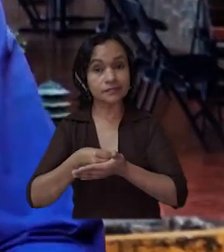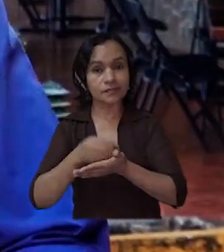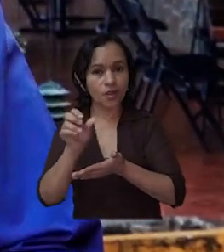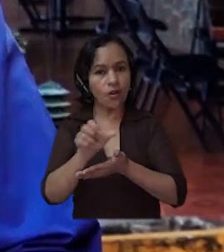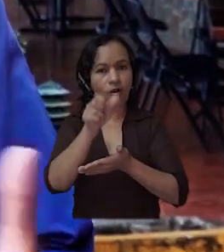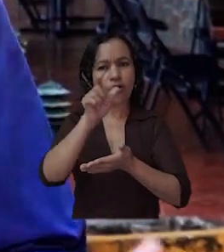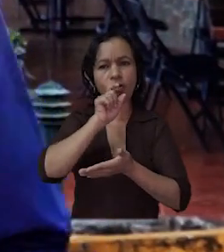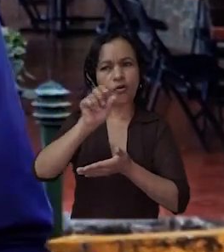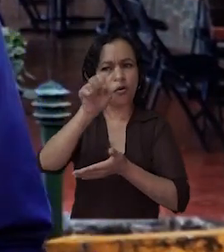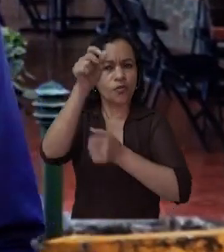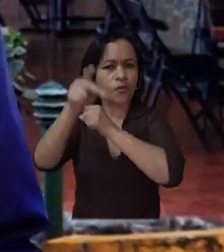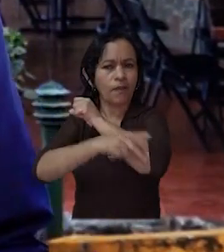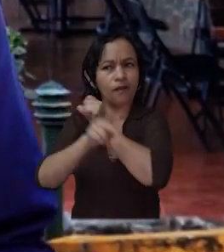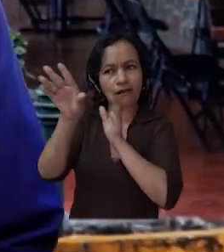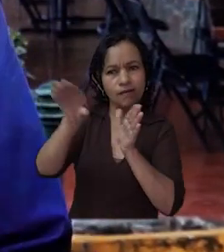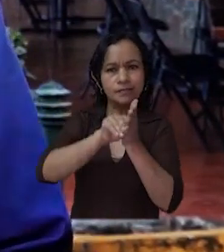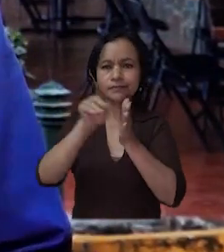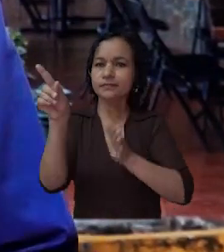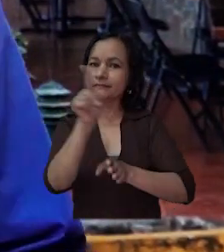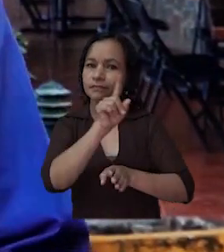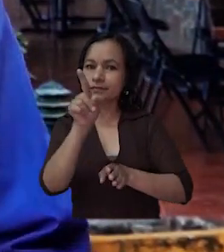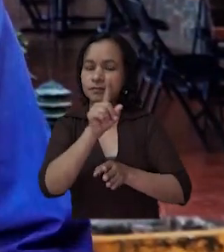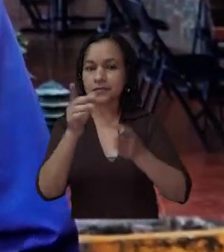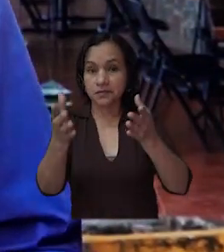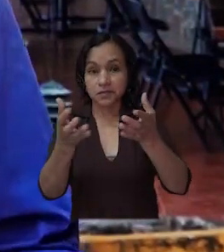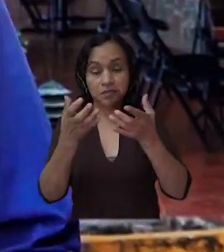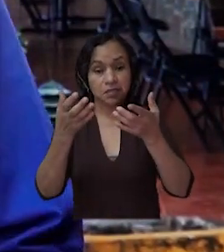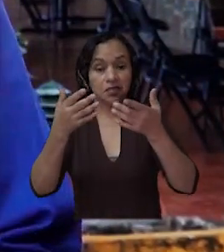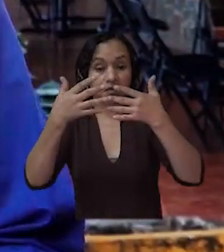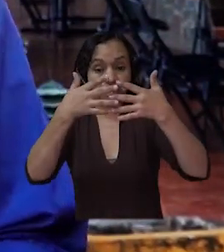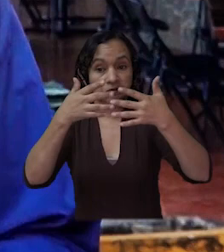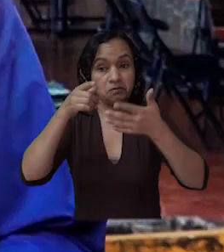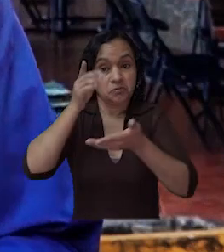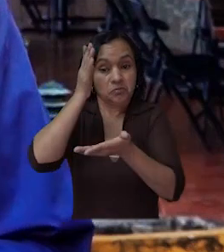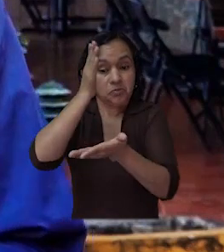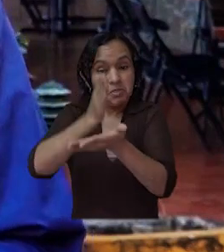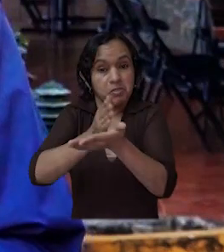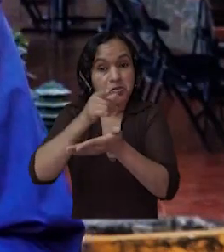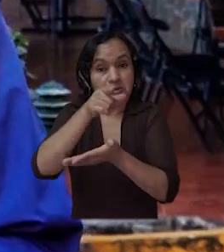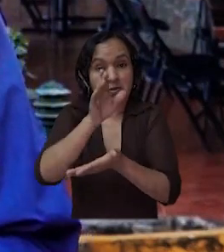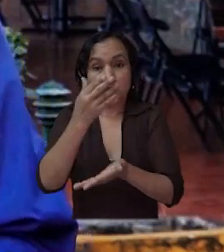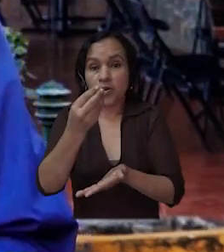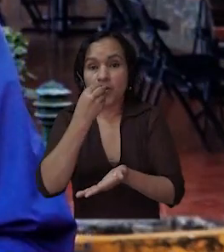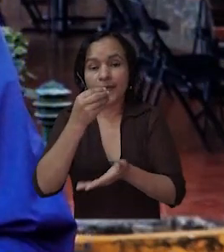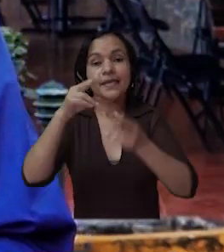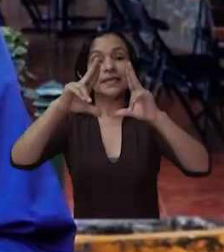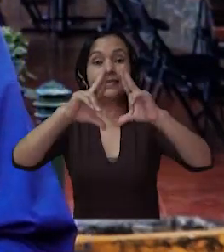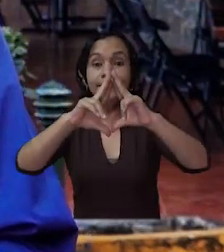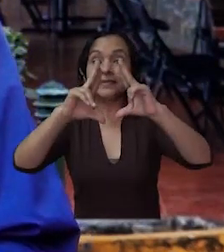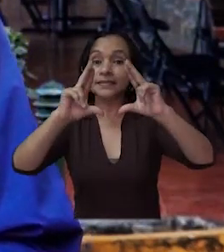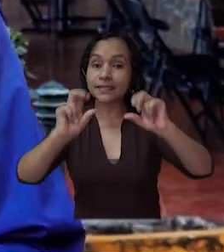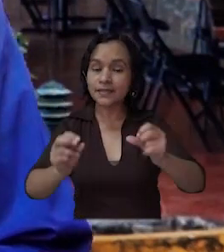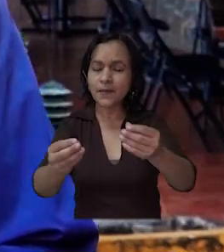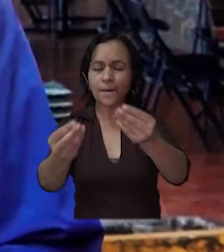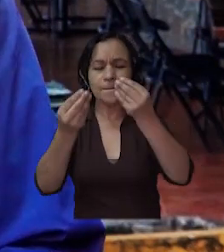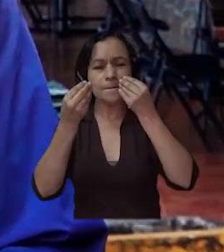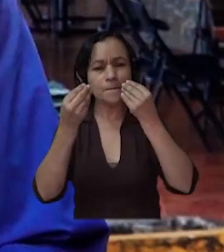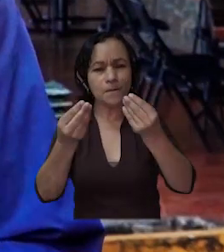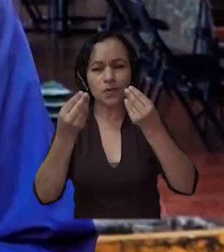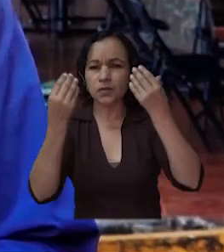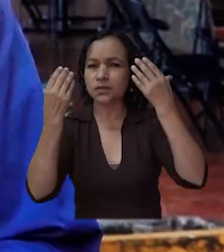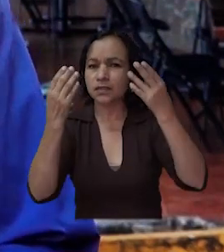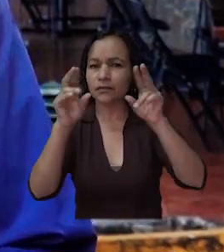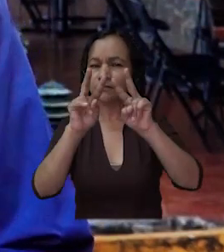otro gusto de otros países, que no importa. Si alguien quiere hacer una cena gringa, que la haga. Pero en Nicaragua abunda lo que es